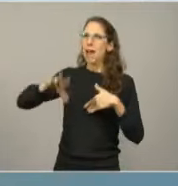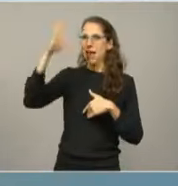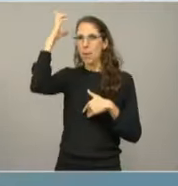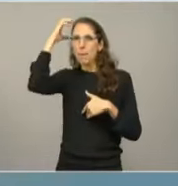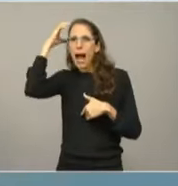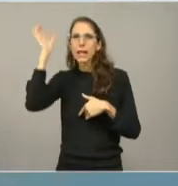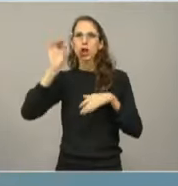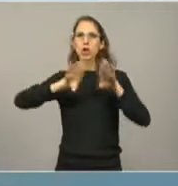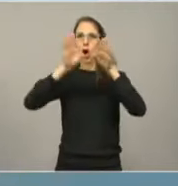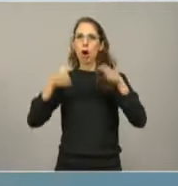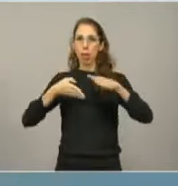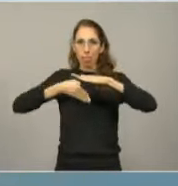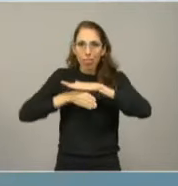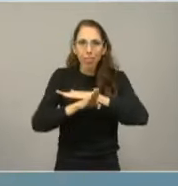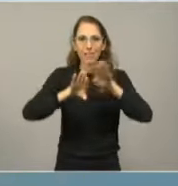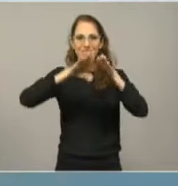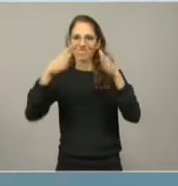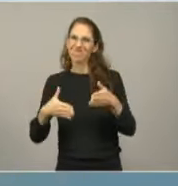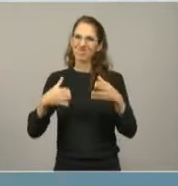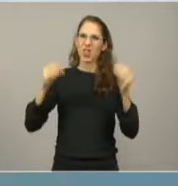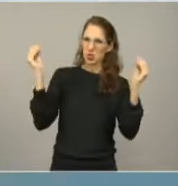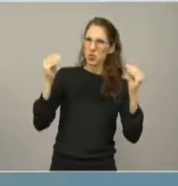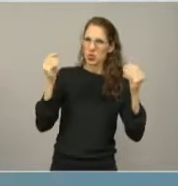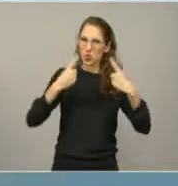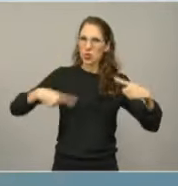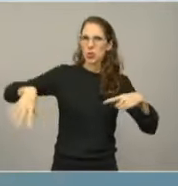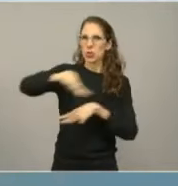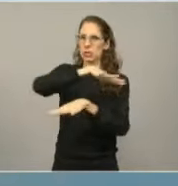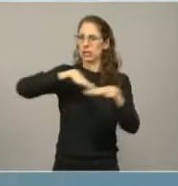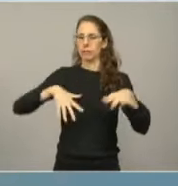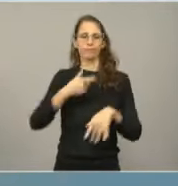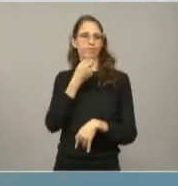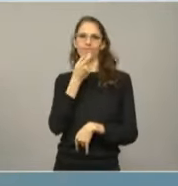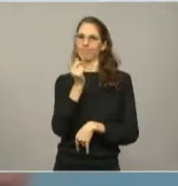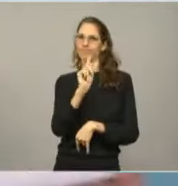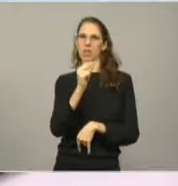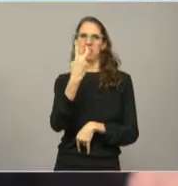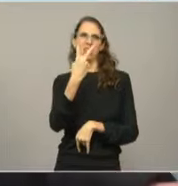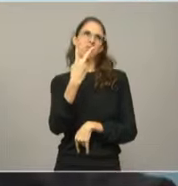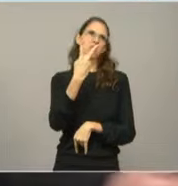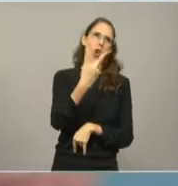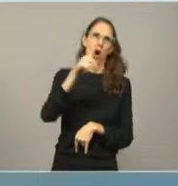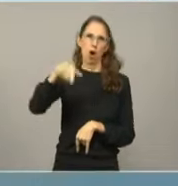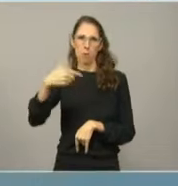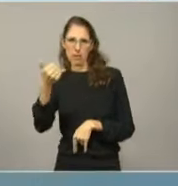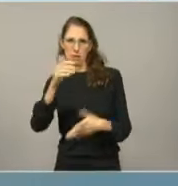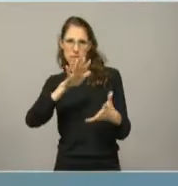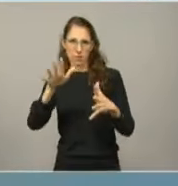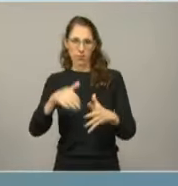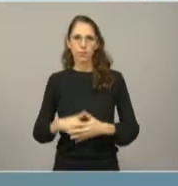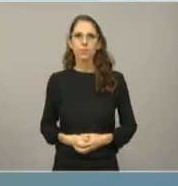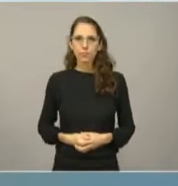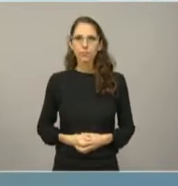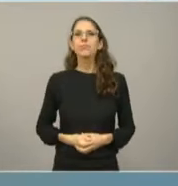recepción que es un 6,9 por y 6,2 por que no está nada conforme con eso Bueno queríamos contar esta información porque nos